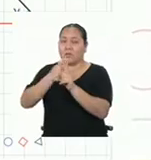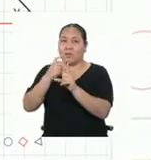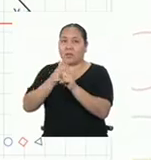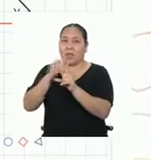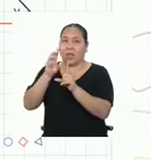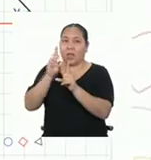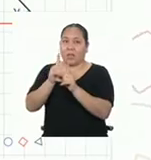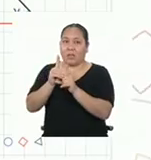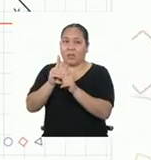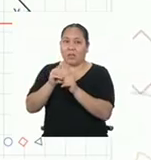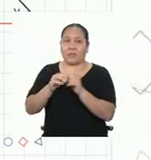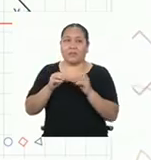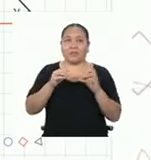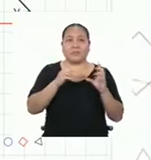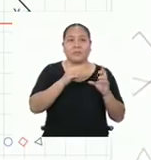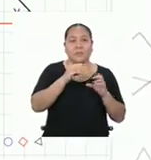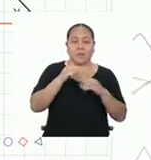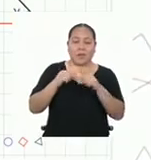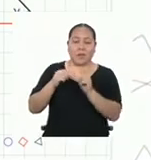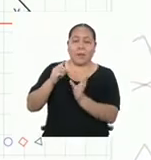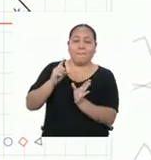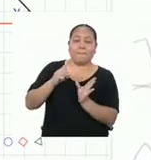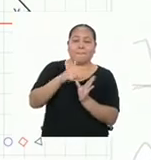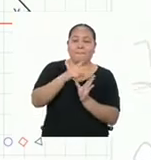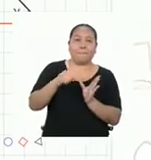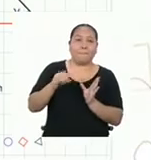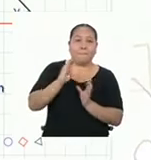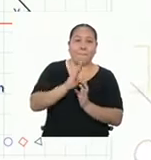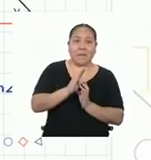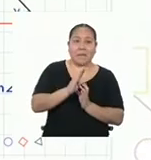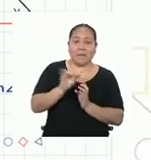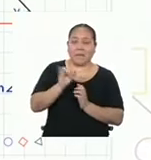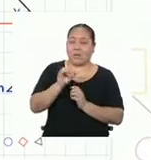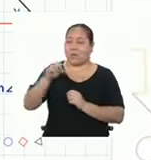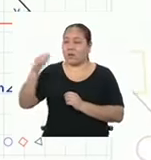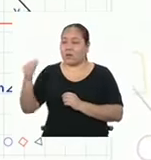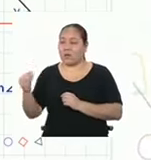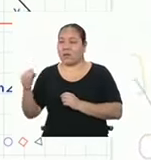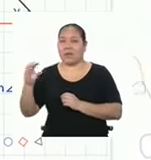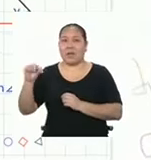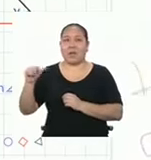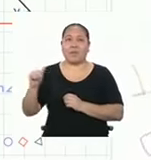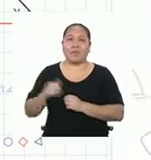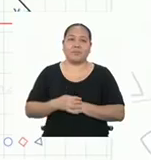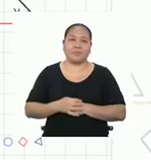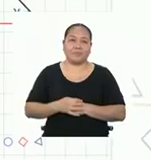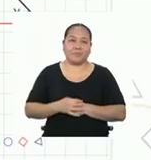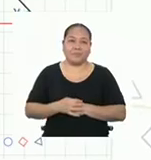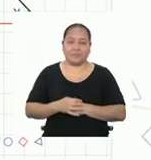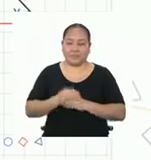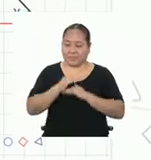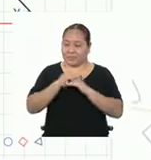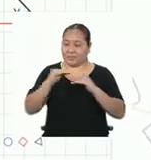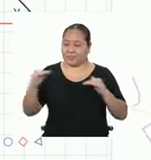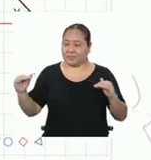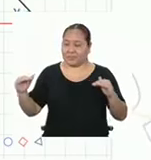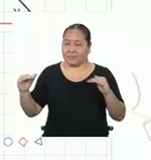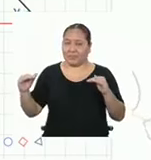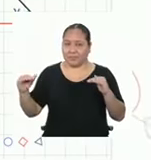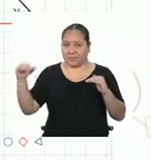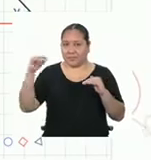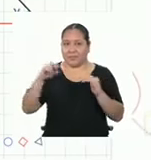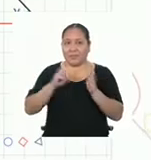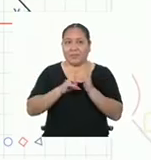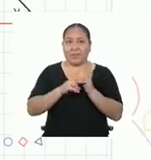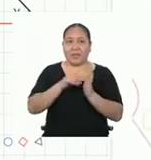delta Así como la medida del ángulo beta es igual a la medida del ángulo gamma Así podríamos concluir que el